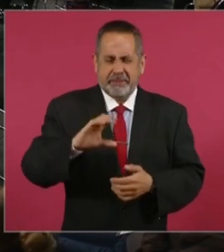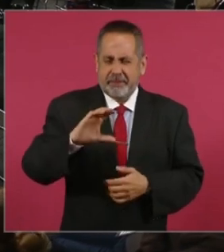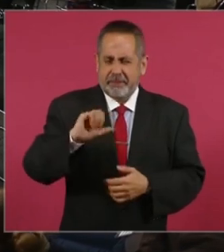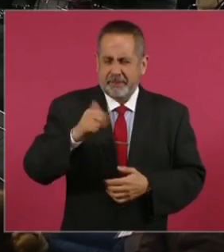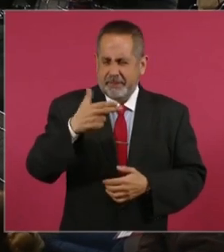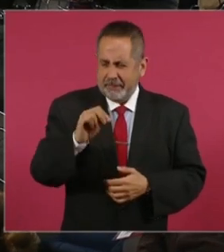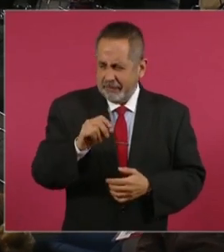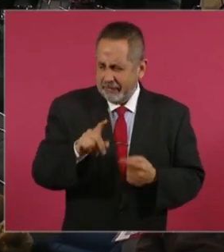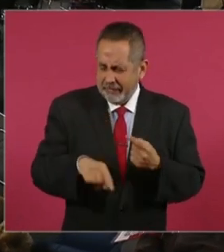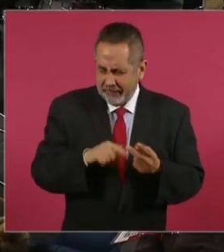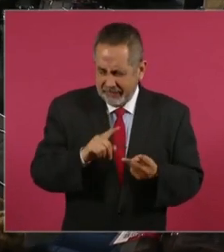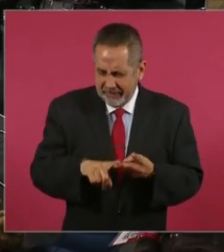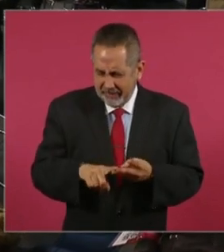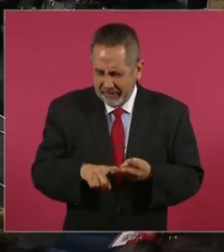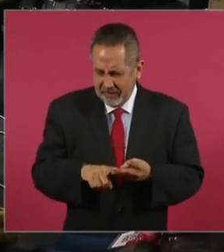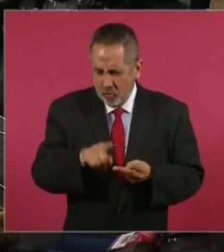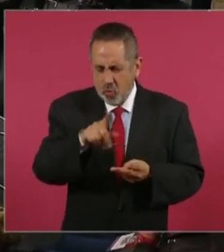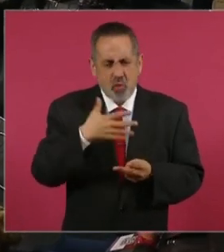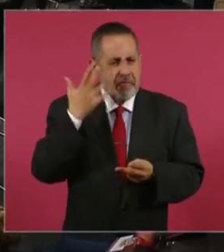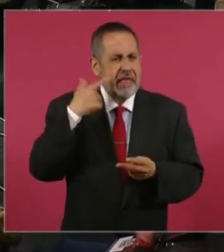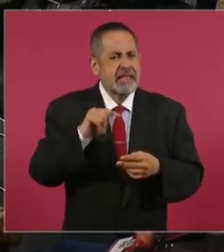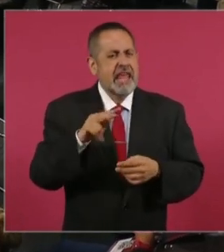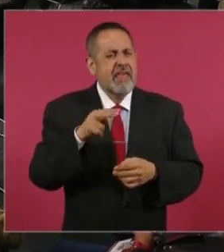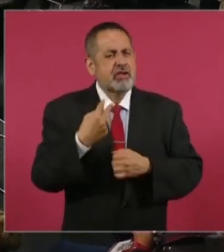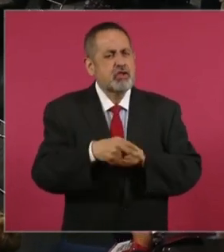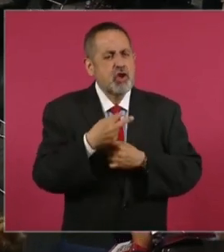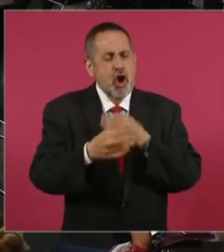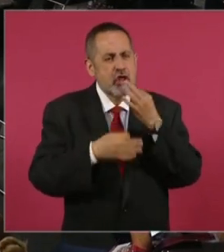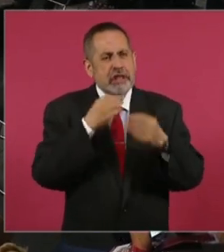y uno que estuvo en televisión,